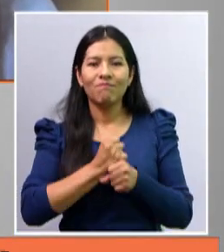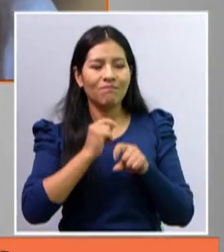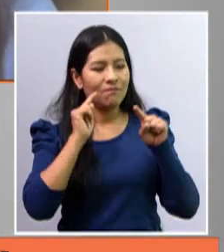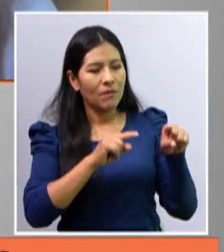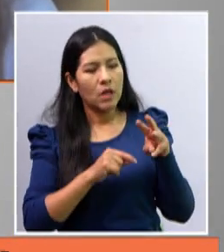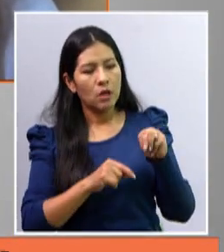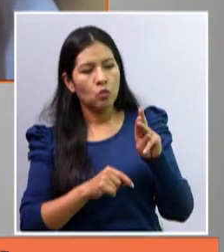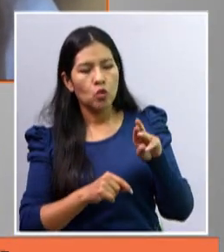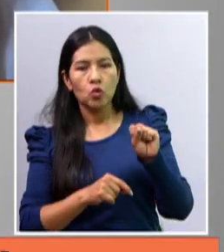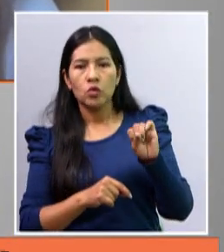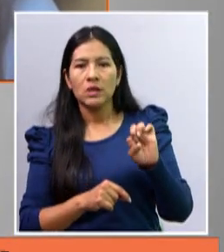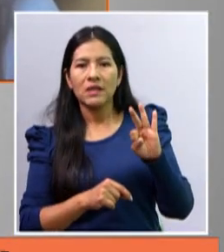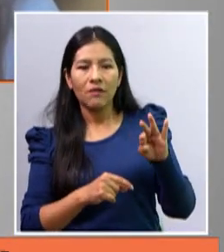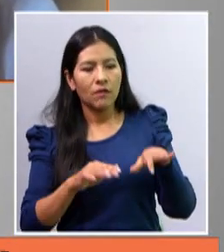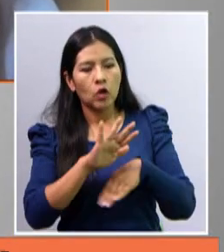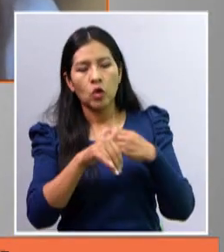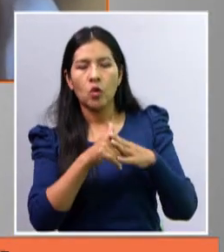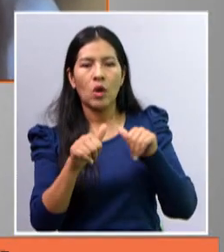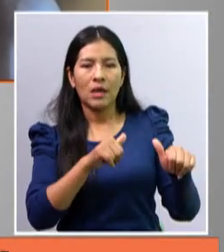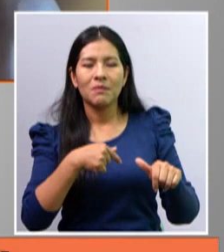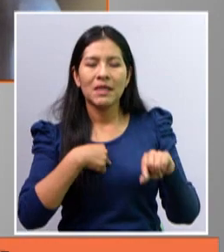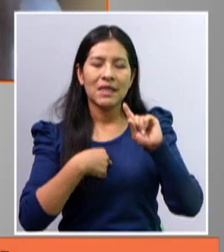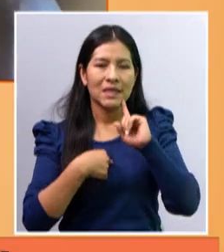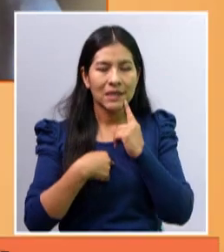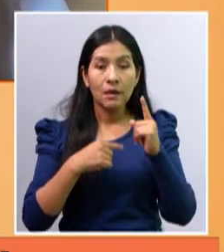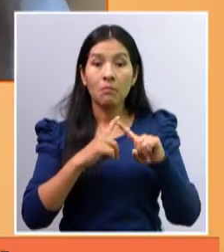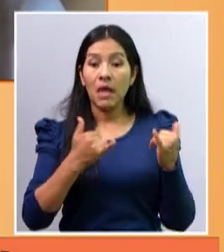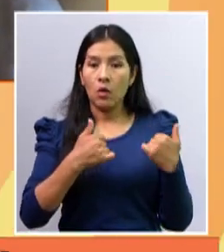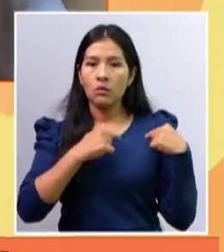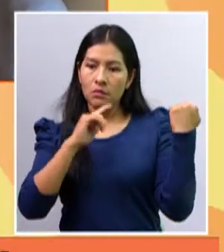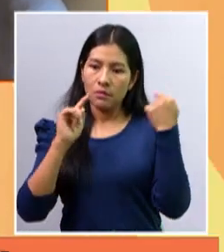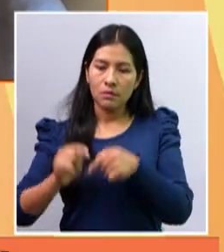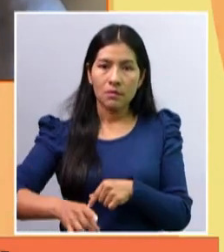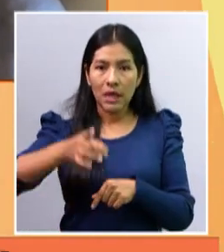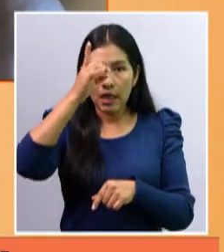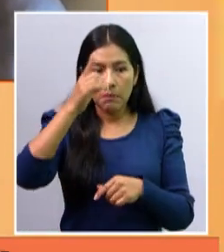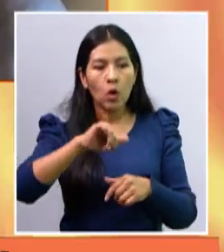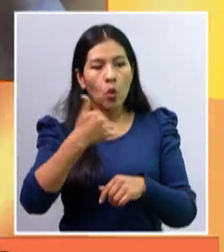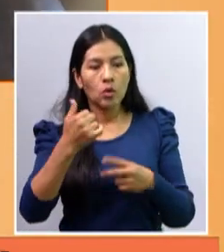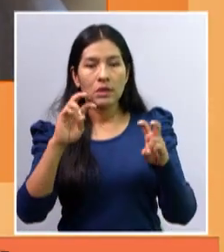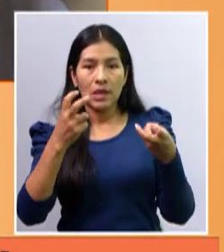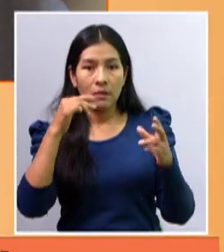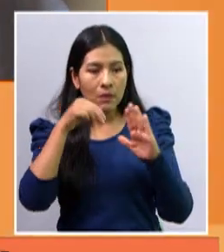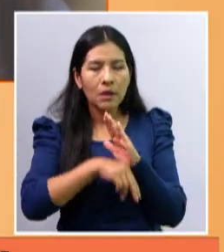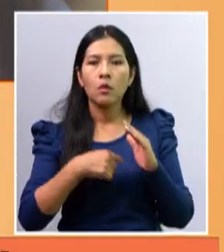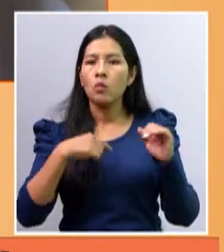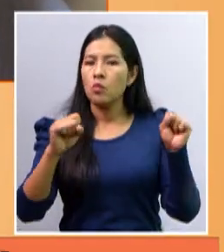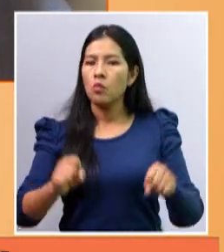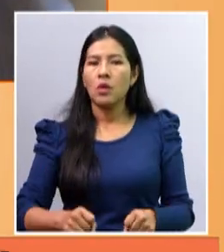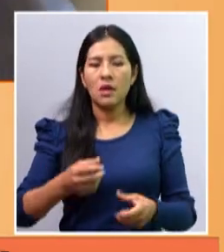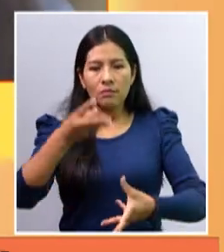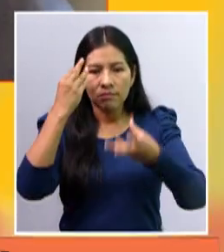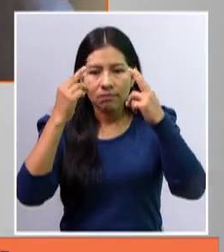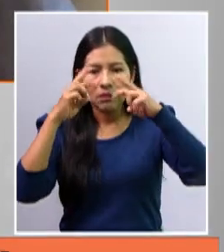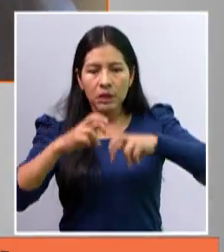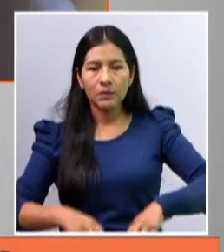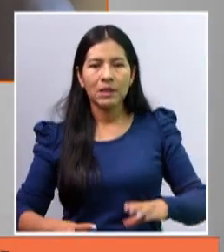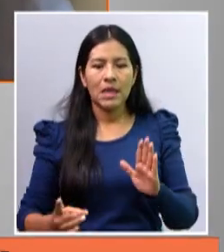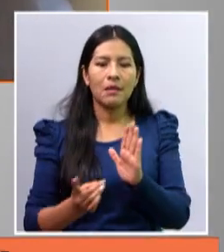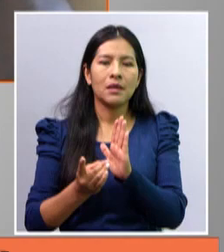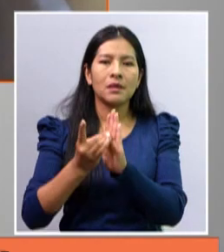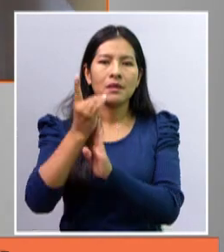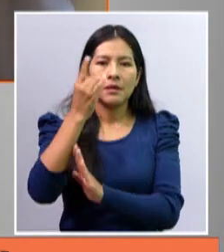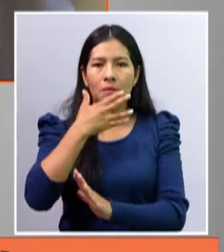con el museo y todas las actividades ahora creo que este desde este espacio estoy pudiendo desarrollar e investigar temas que